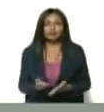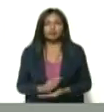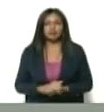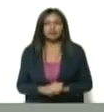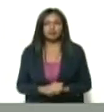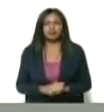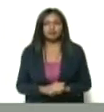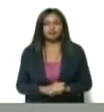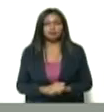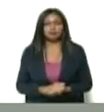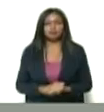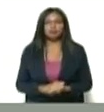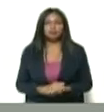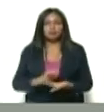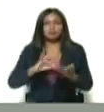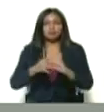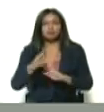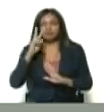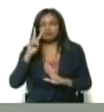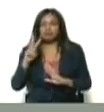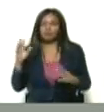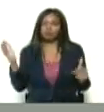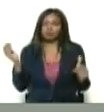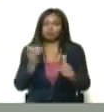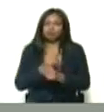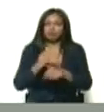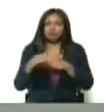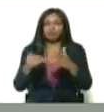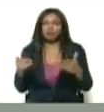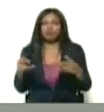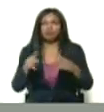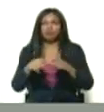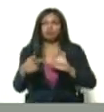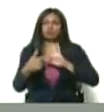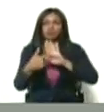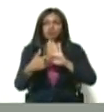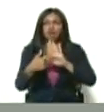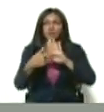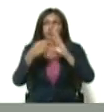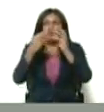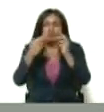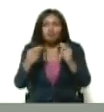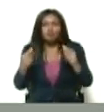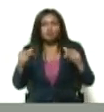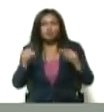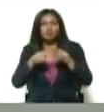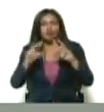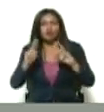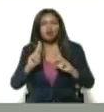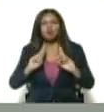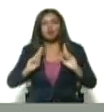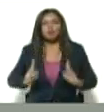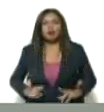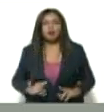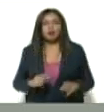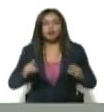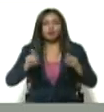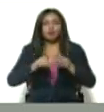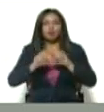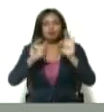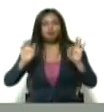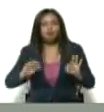cómo de inmediato aparecen las manifestaciones más sublimes del ser humano, las inmensas